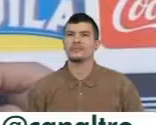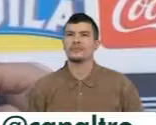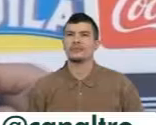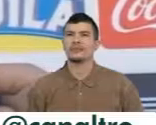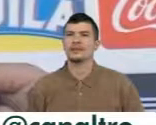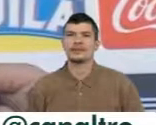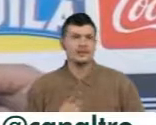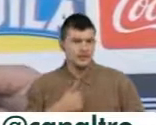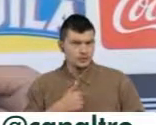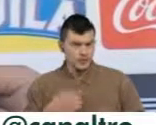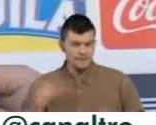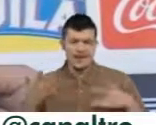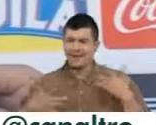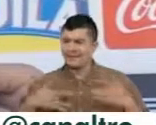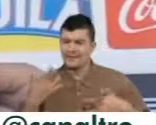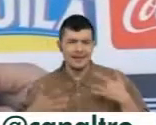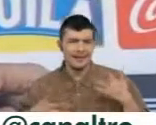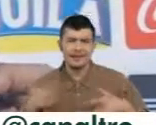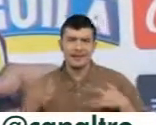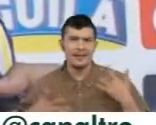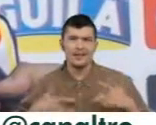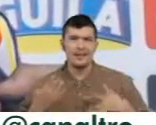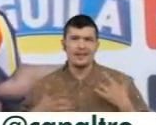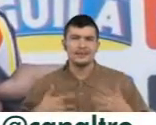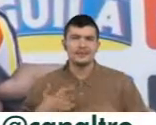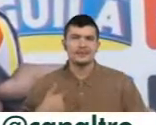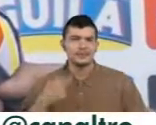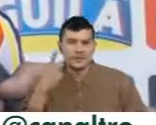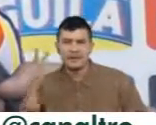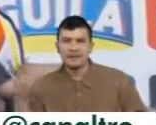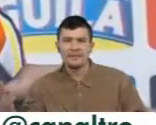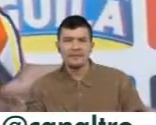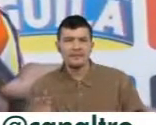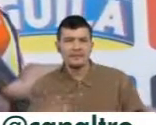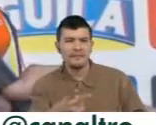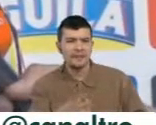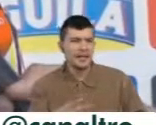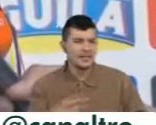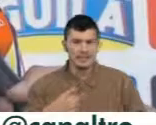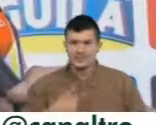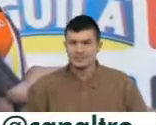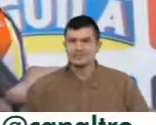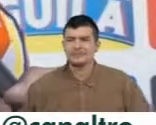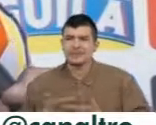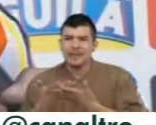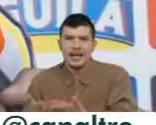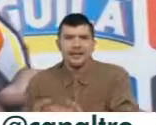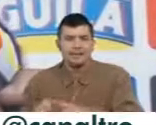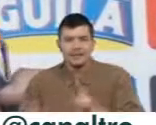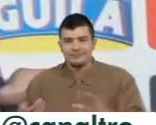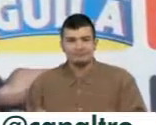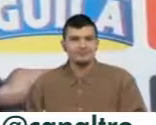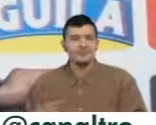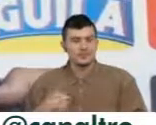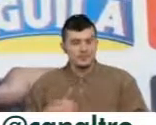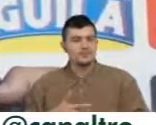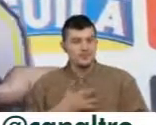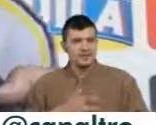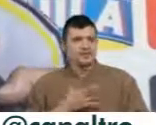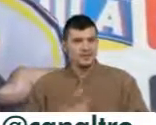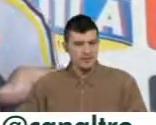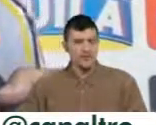feliz feliz feliz porque no los ve a ellos por ahí y no quisiera darle muchas cosas y uno no puede pero se siente muy nervioso de uno